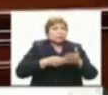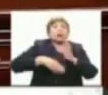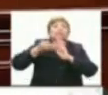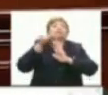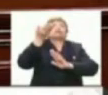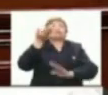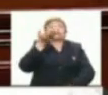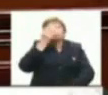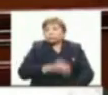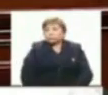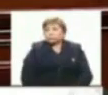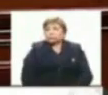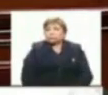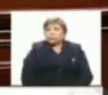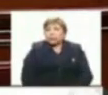ascensos.